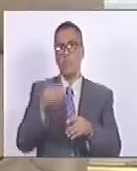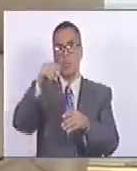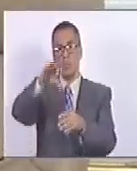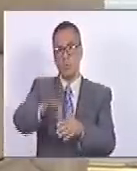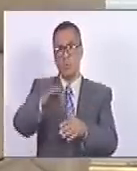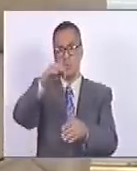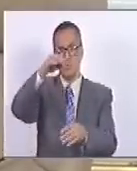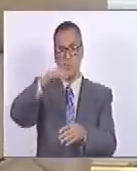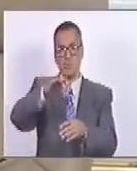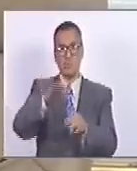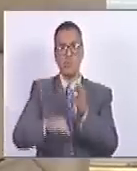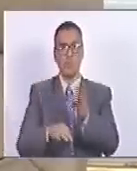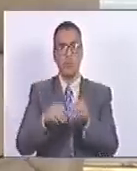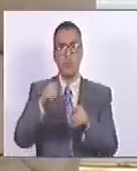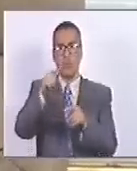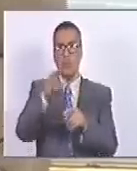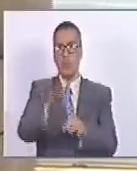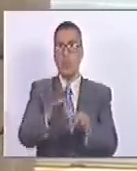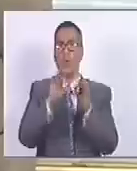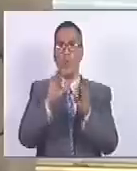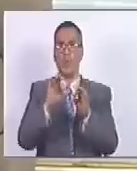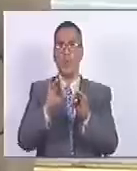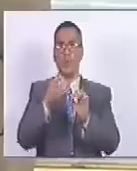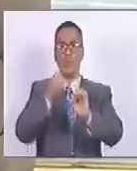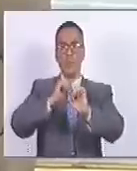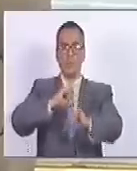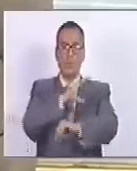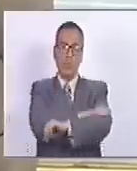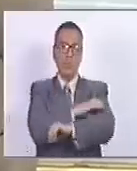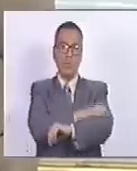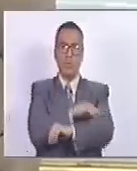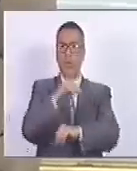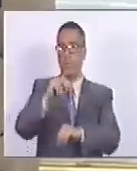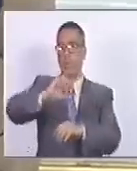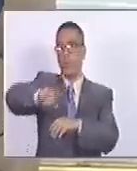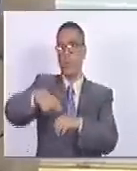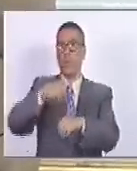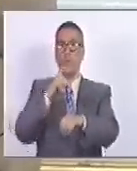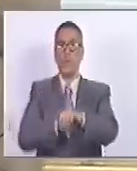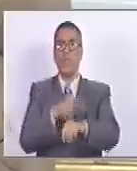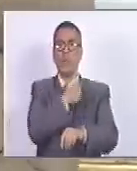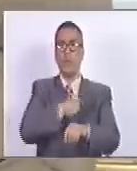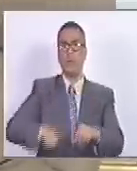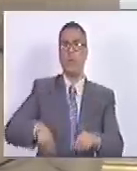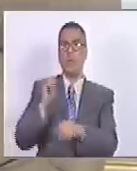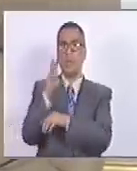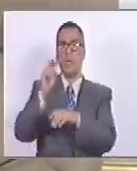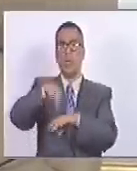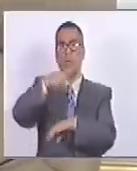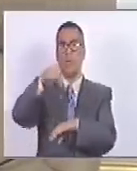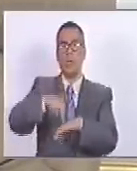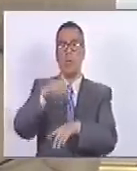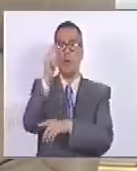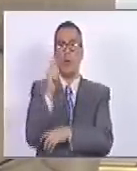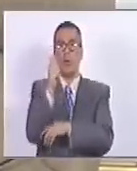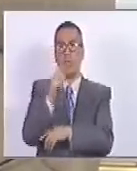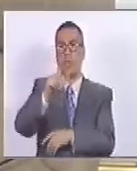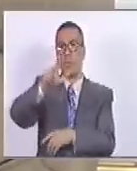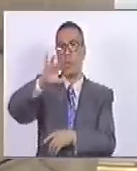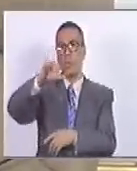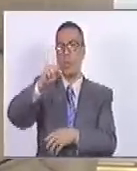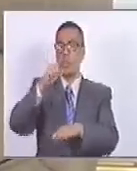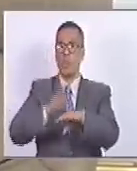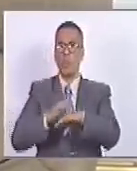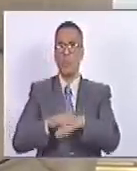elección, donde por cierto escogieron a un opositor que no era Juan Guaidó, presidente de la Asamblea Nacional, el diputado Luis Parra. Eso fue lo que